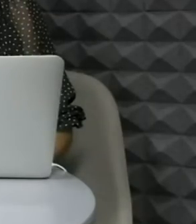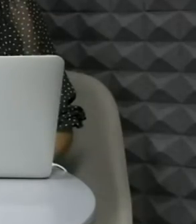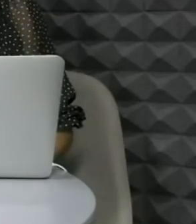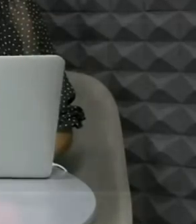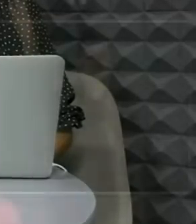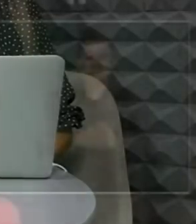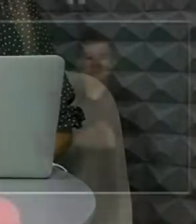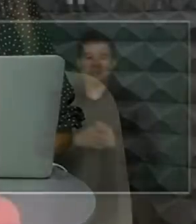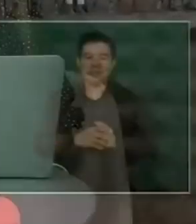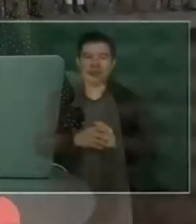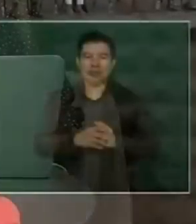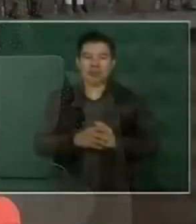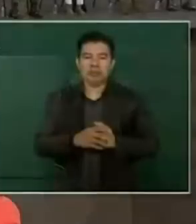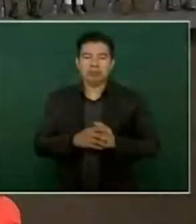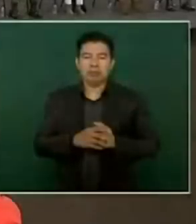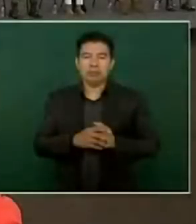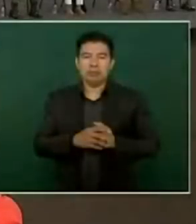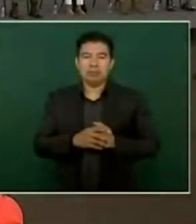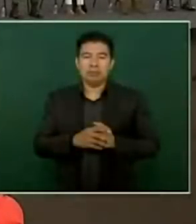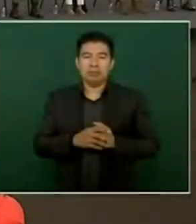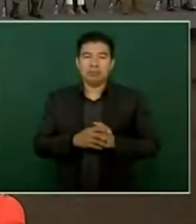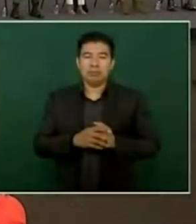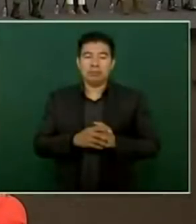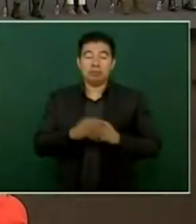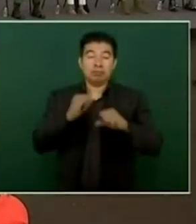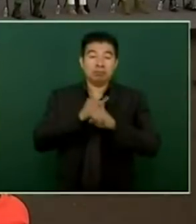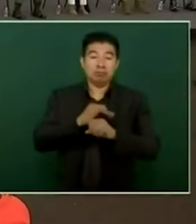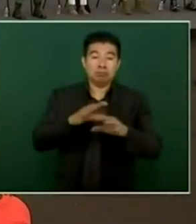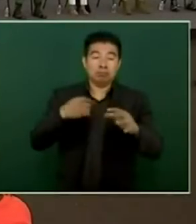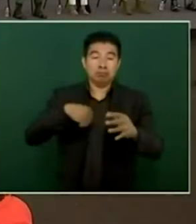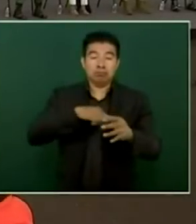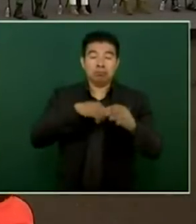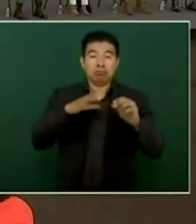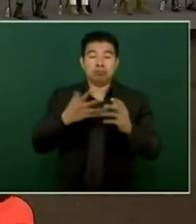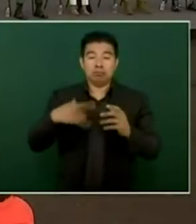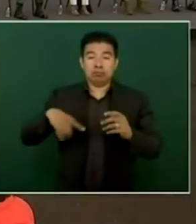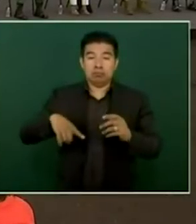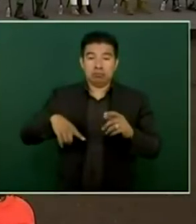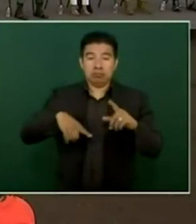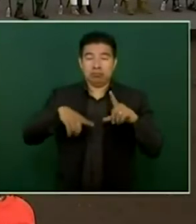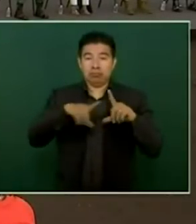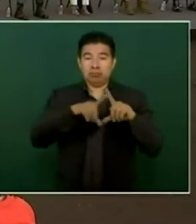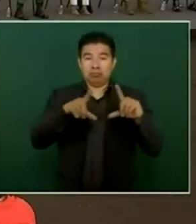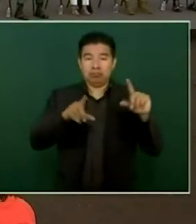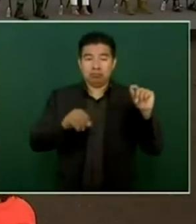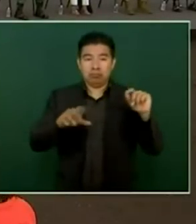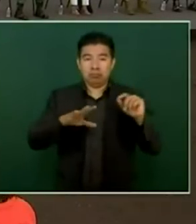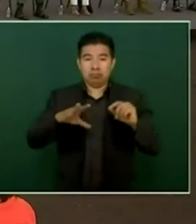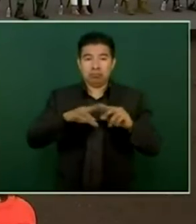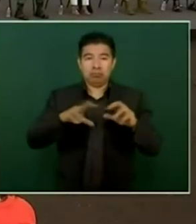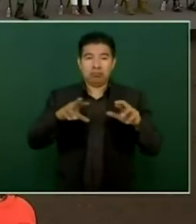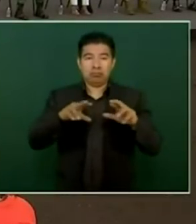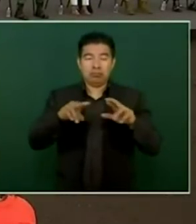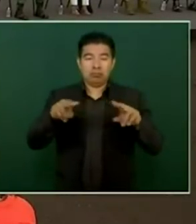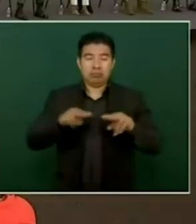tema. Comunicado del Gobierno de la República al Parlamento Europeo.